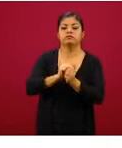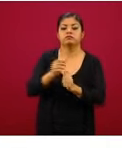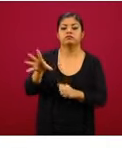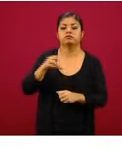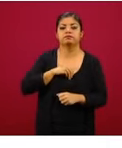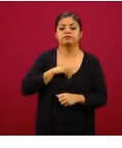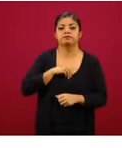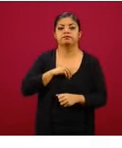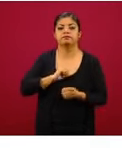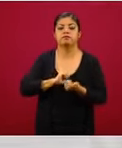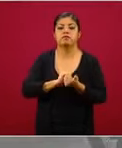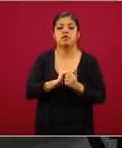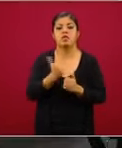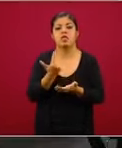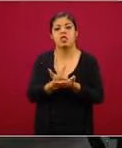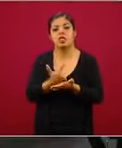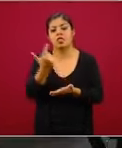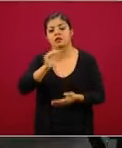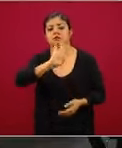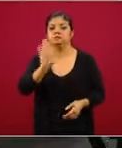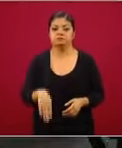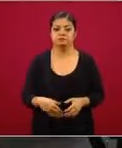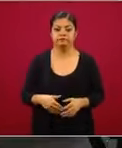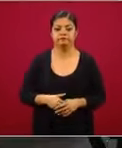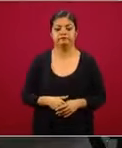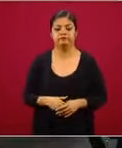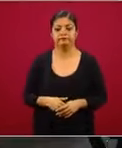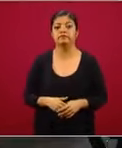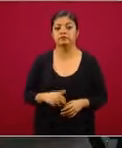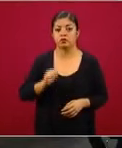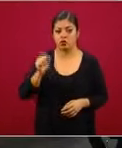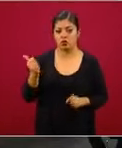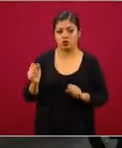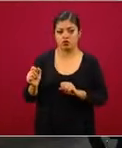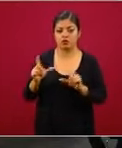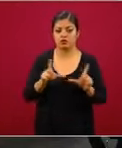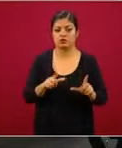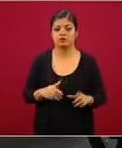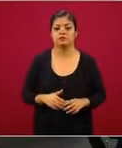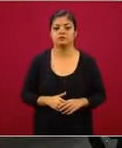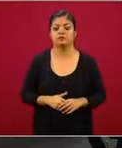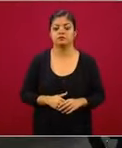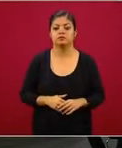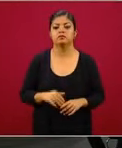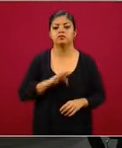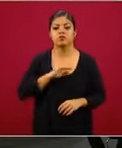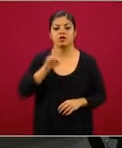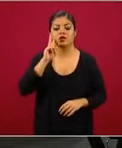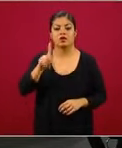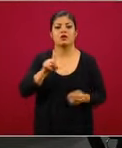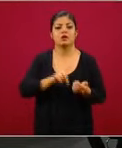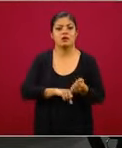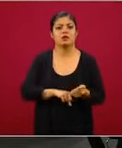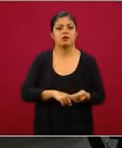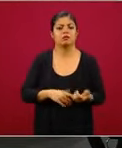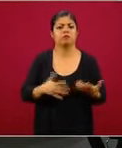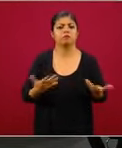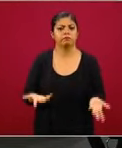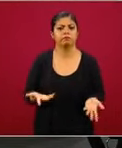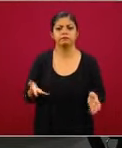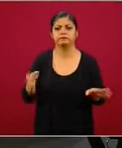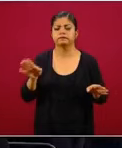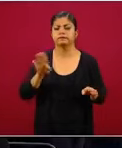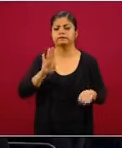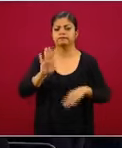complican y fallezcan. Precisamente en la siguiente diapositiva podemos ver cómo se han presentado estas